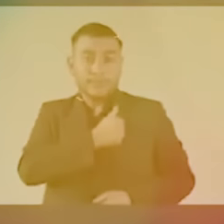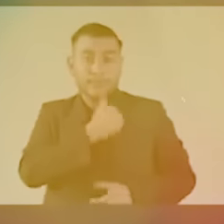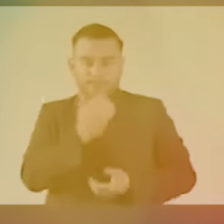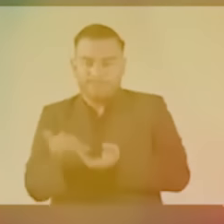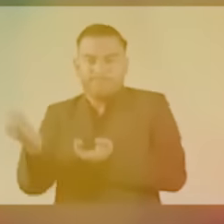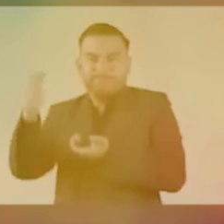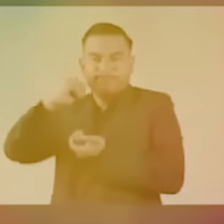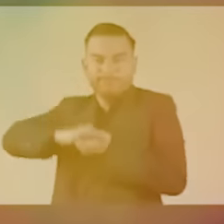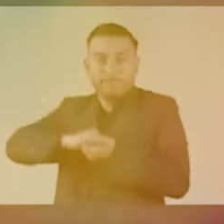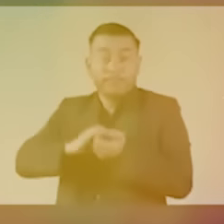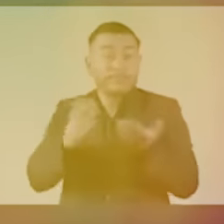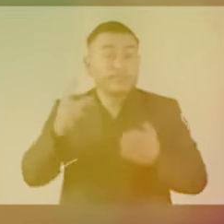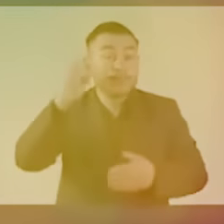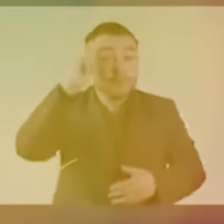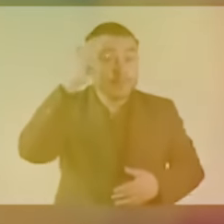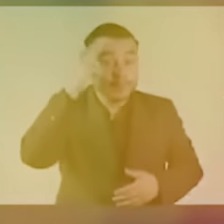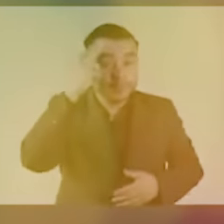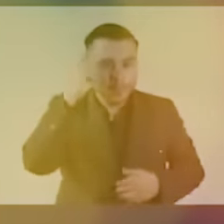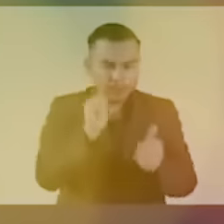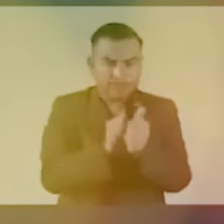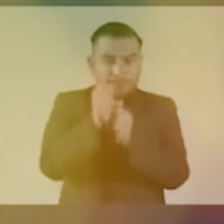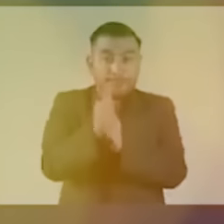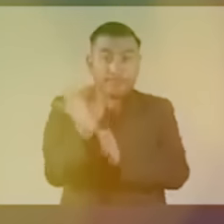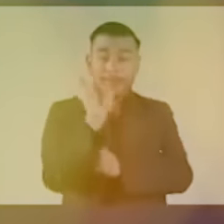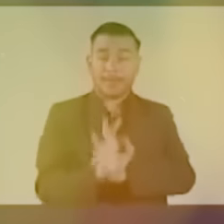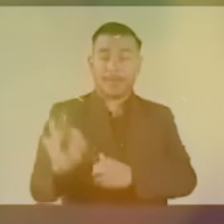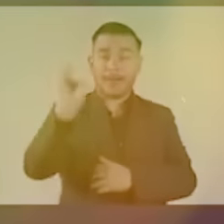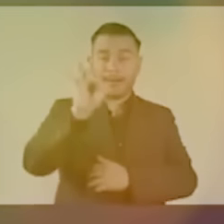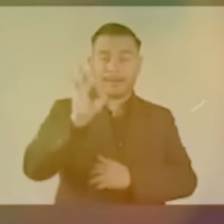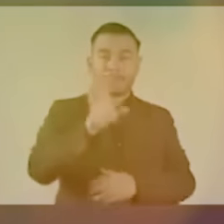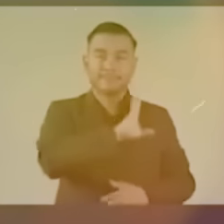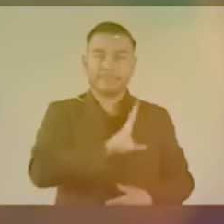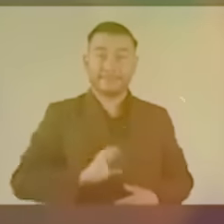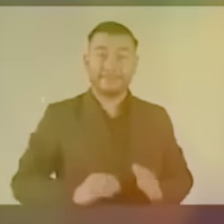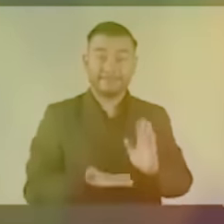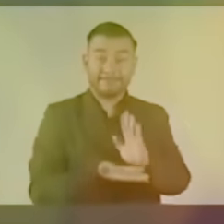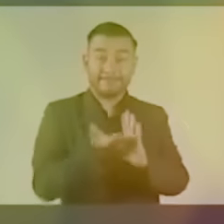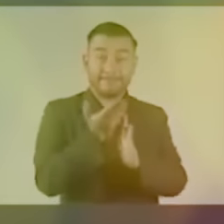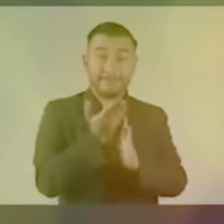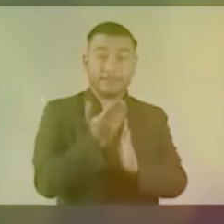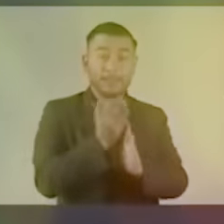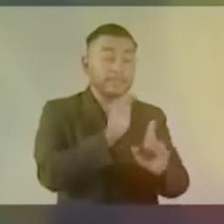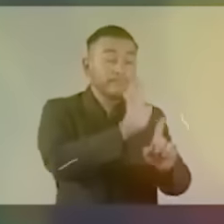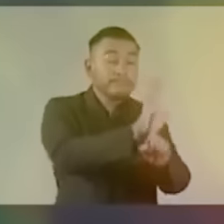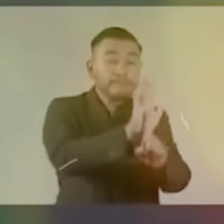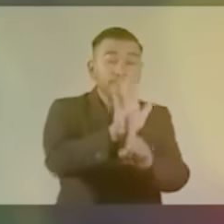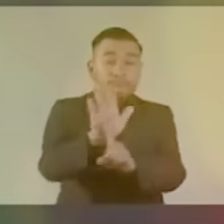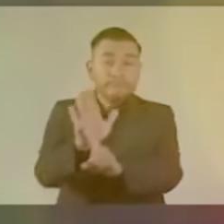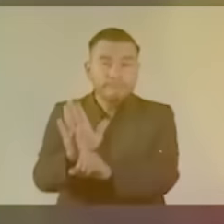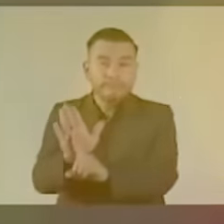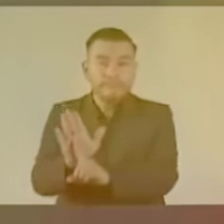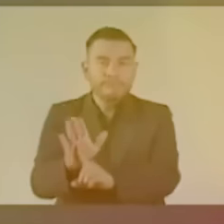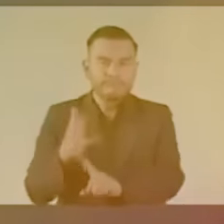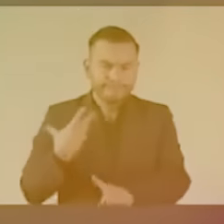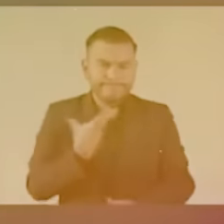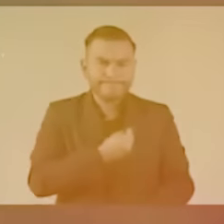Una responsabilidad colectiva que hará sacar a nuestro país adelante. Si cada uno de nosotros hacemos lo que nos